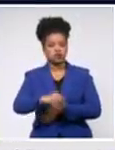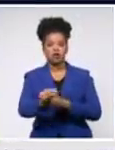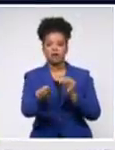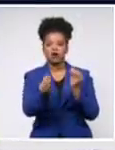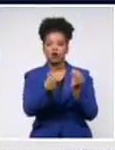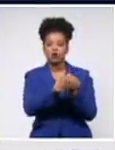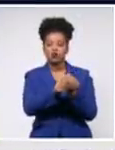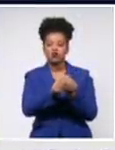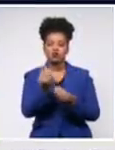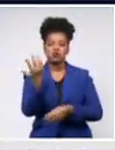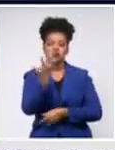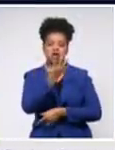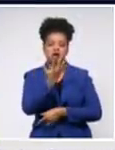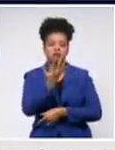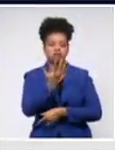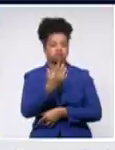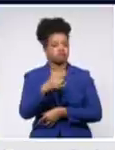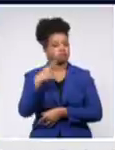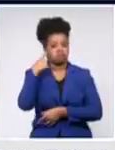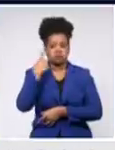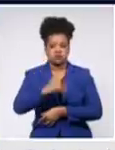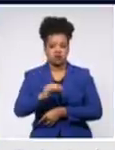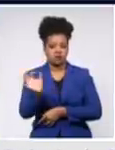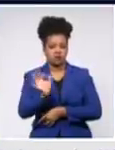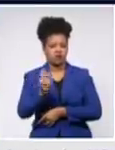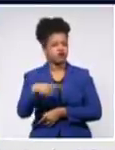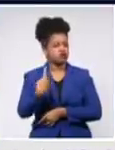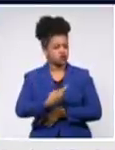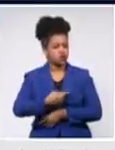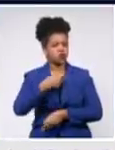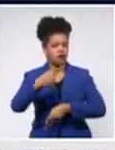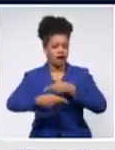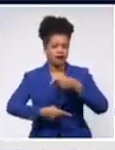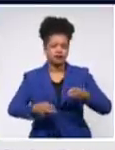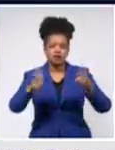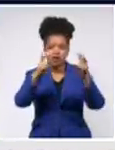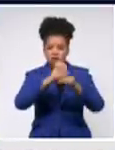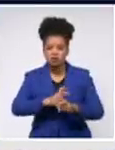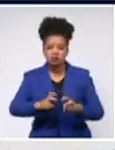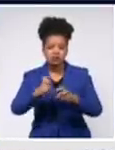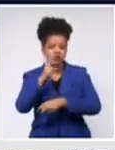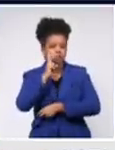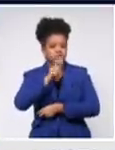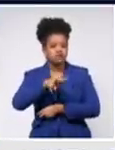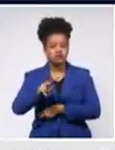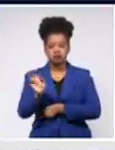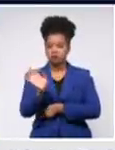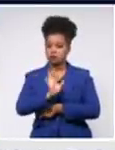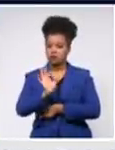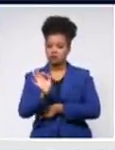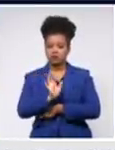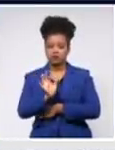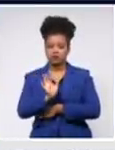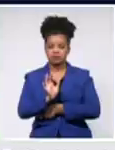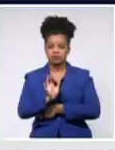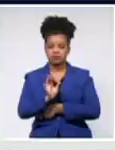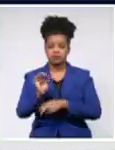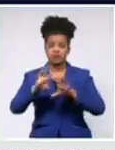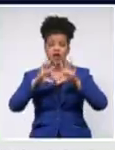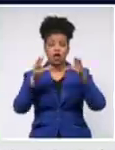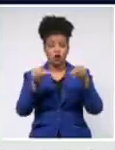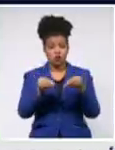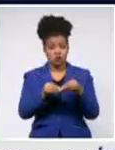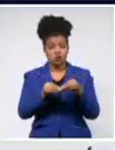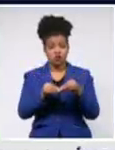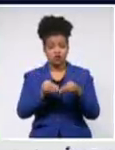se pesquisa, se hace la historia epidemiológica para buscarlo, y se acumulan 68 en los últimos